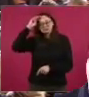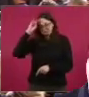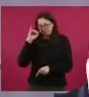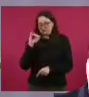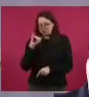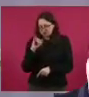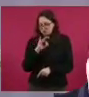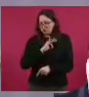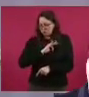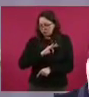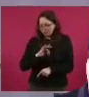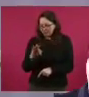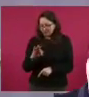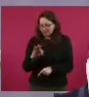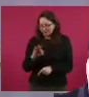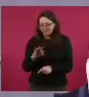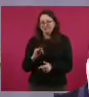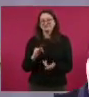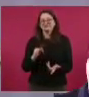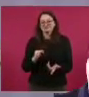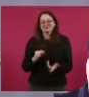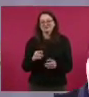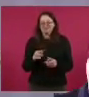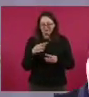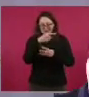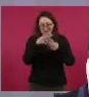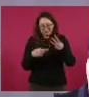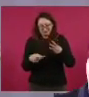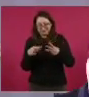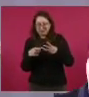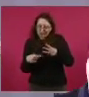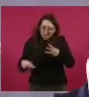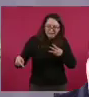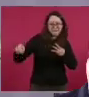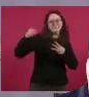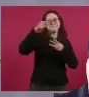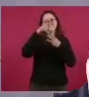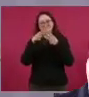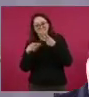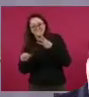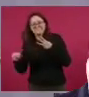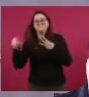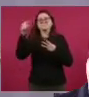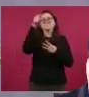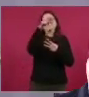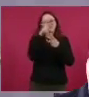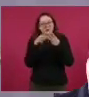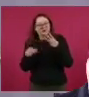caminamos entonces y el movimiento nuevamente empieza a funcionar y necesitaremos comer.